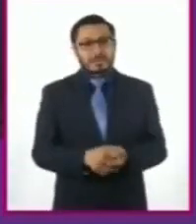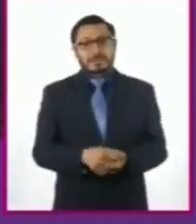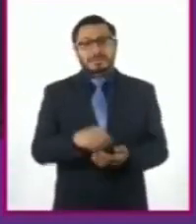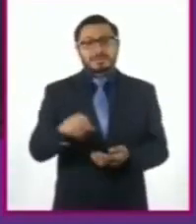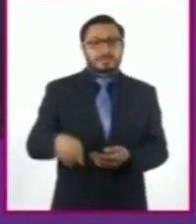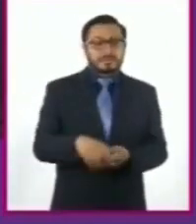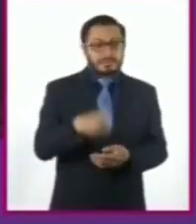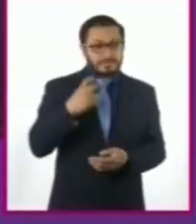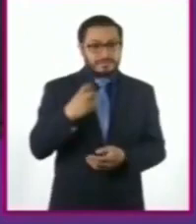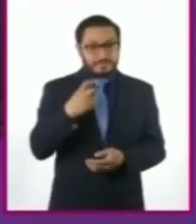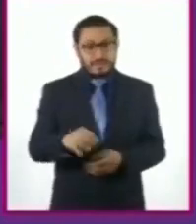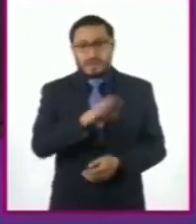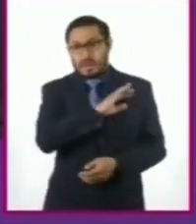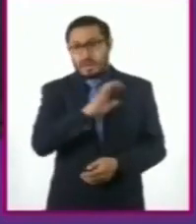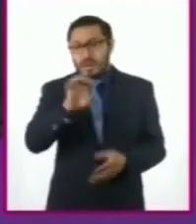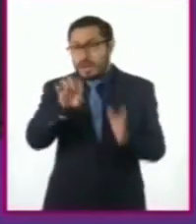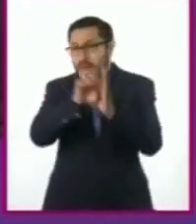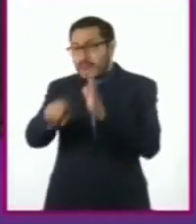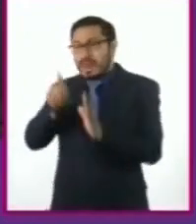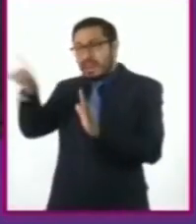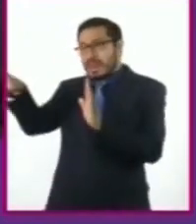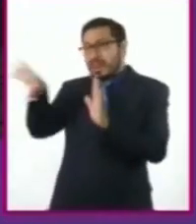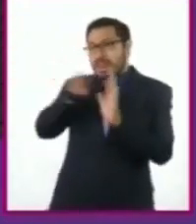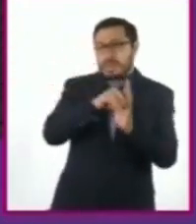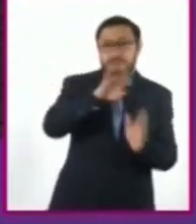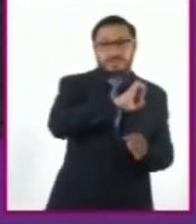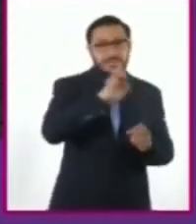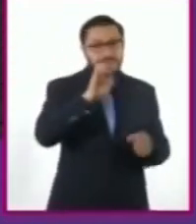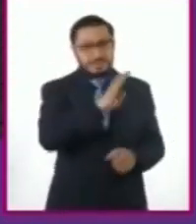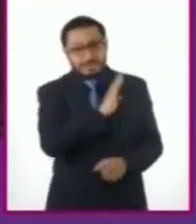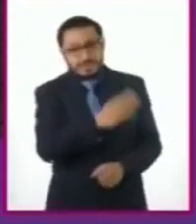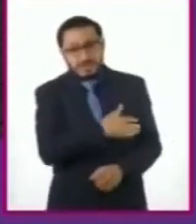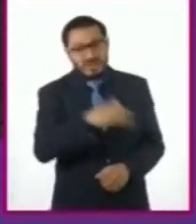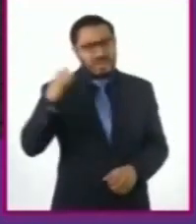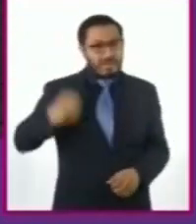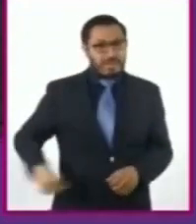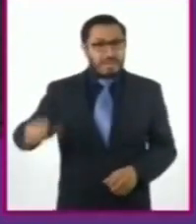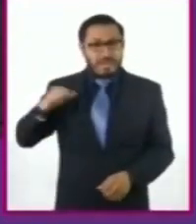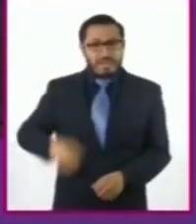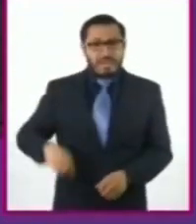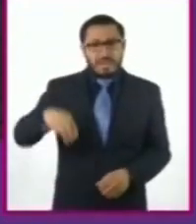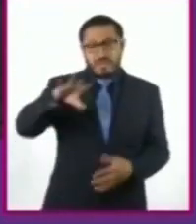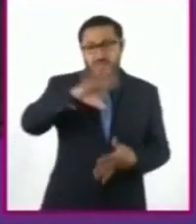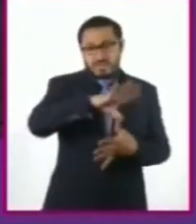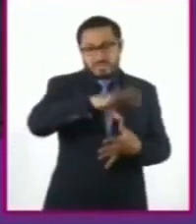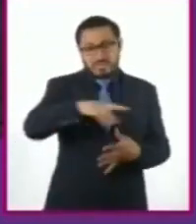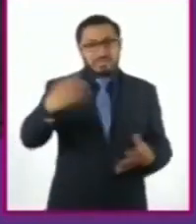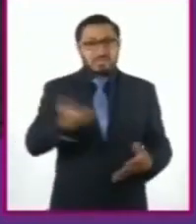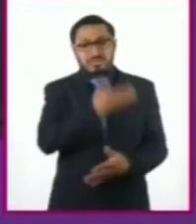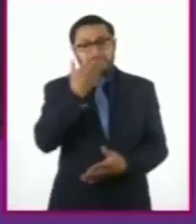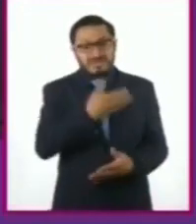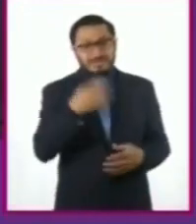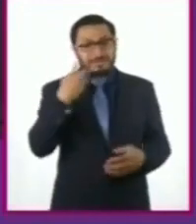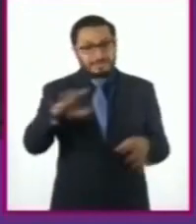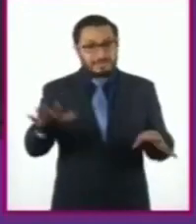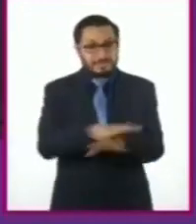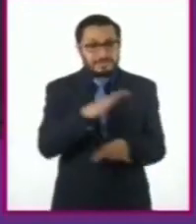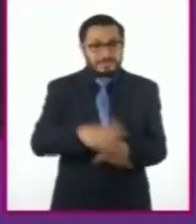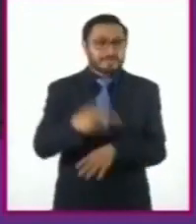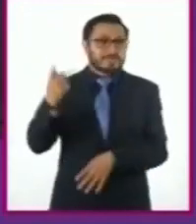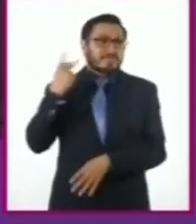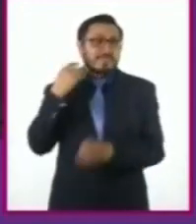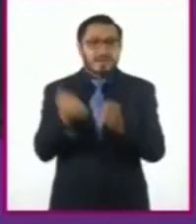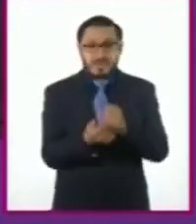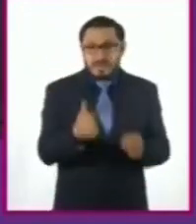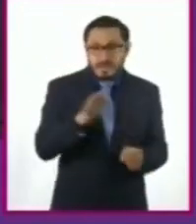en el ejemplo español como en antiguas prácticas mesoamericanas. Estos cambios político-administrativos implicaron a su